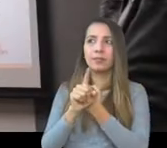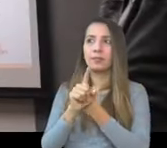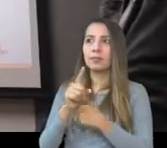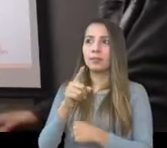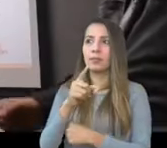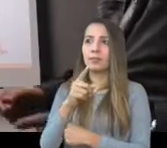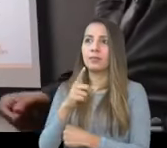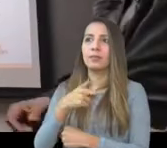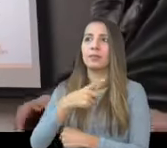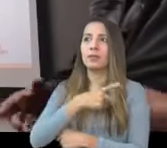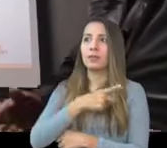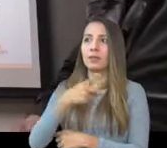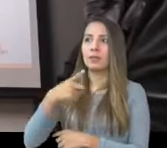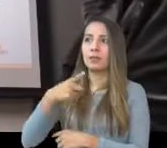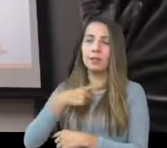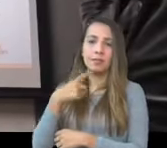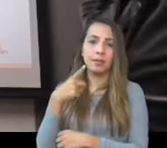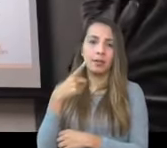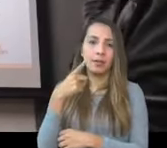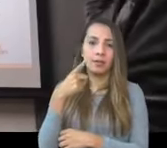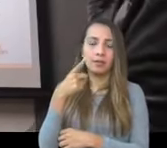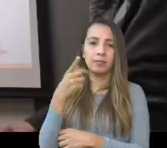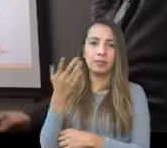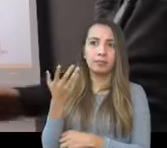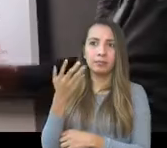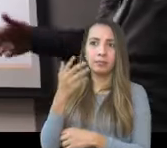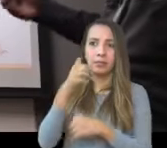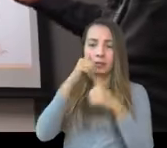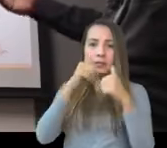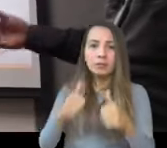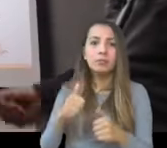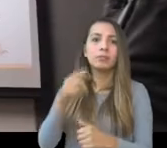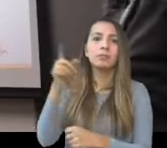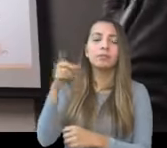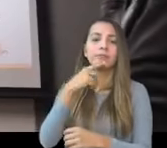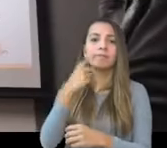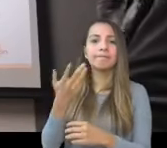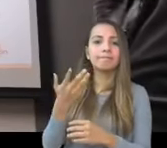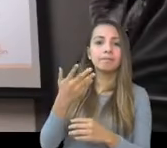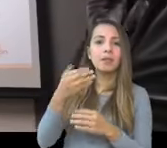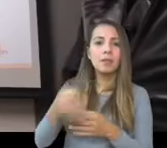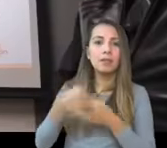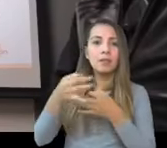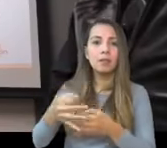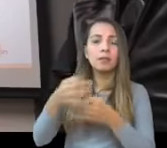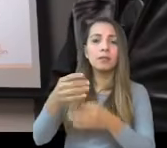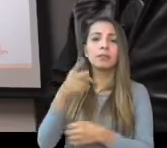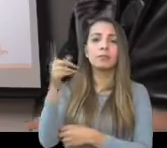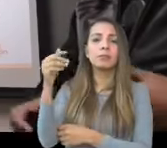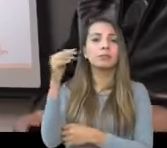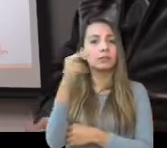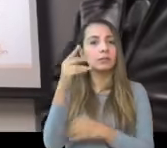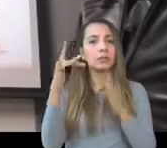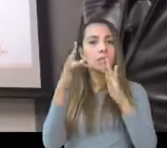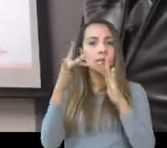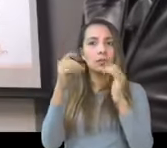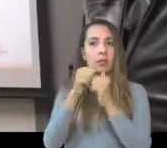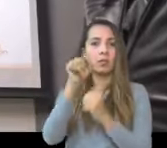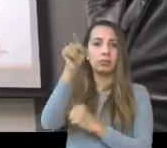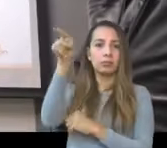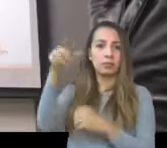con la gente de la CIDUR que está haciendo ahí los trabajos, y que se comunicara directamente con la empresa Agua de Ensenada para que